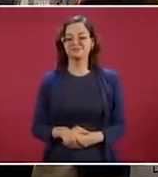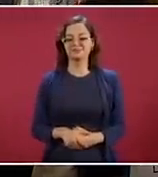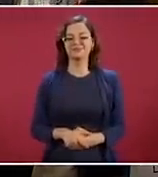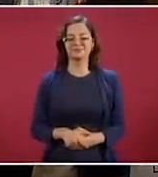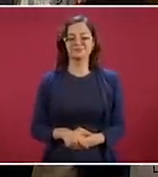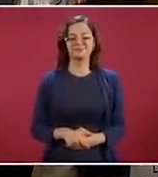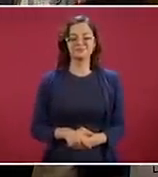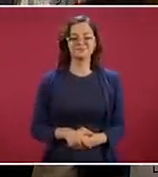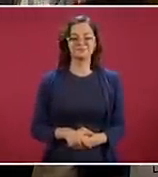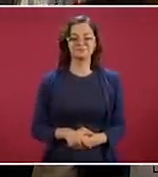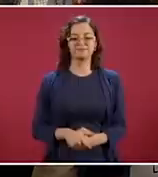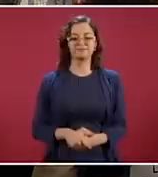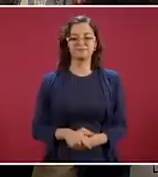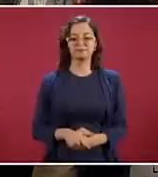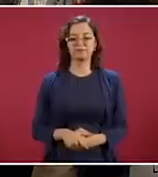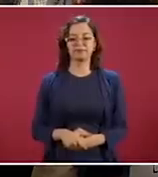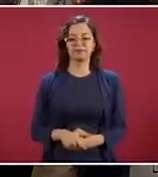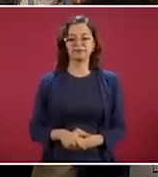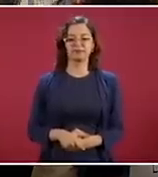Estamos